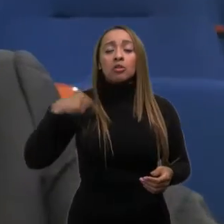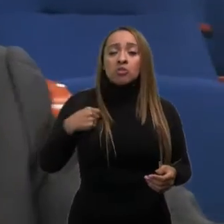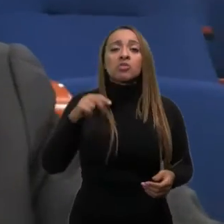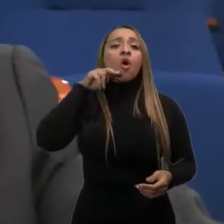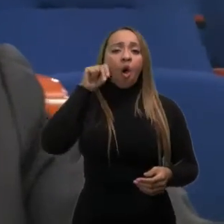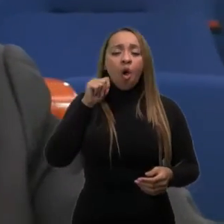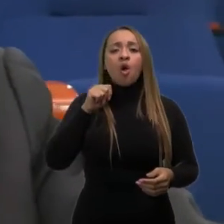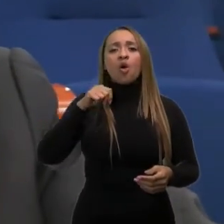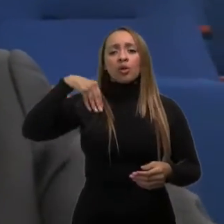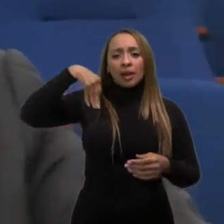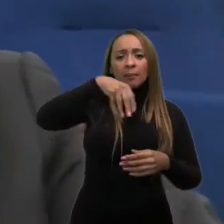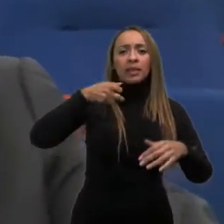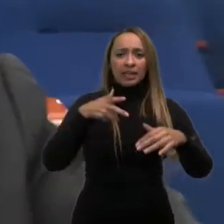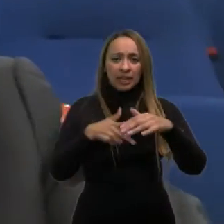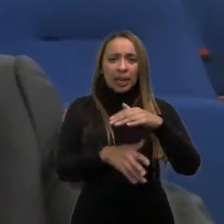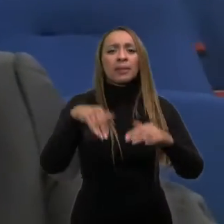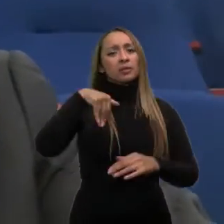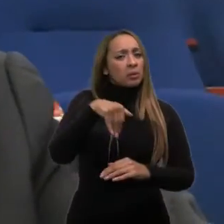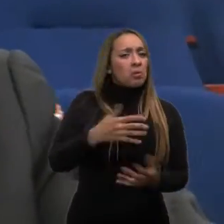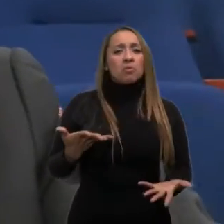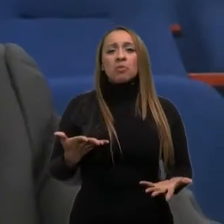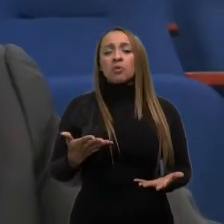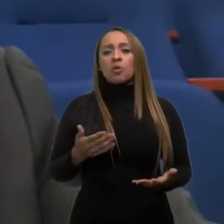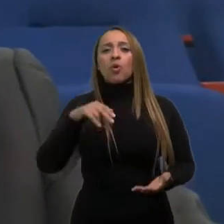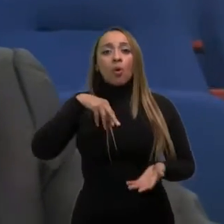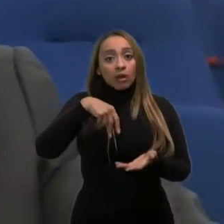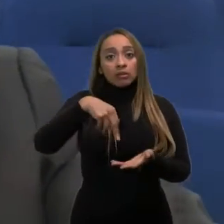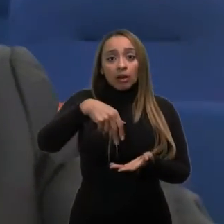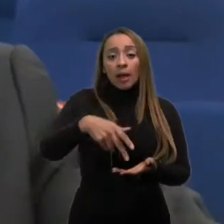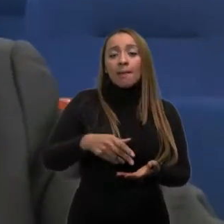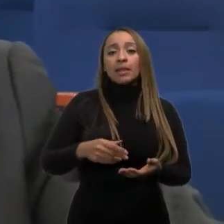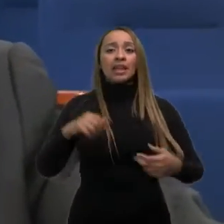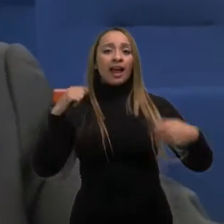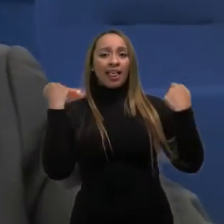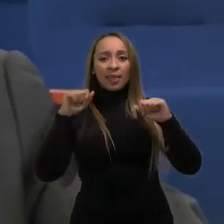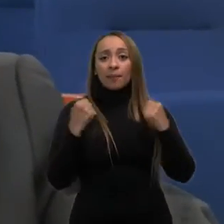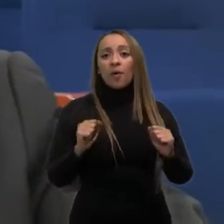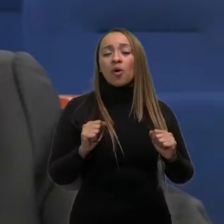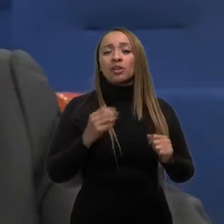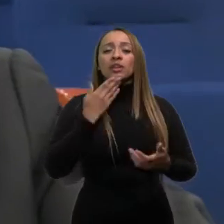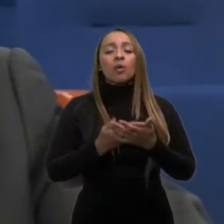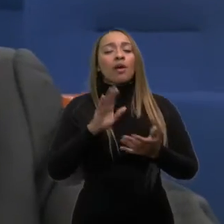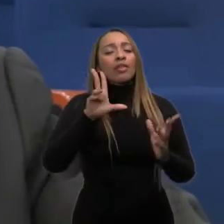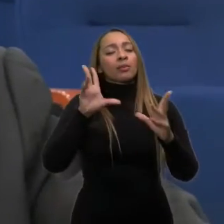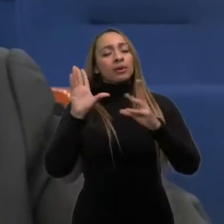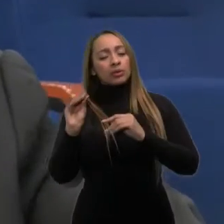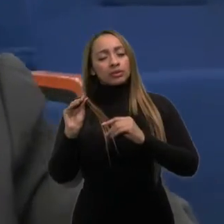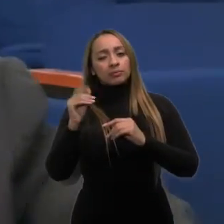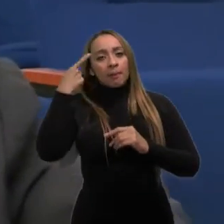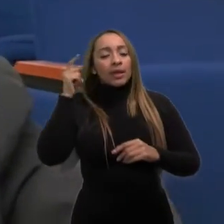Oras en la micro, horas en el metro, horas en un bus, horas cuando caminas, horas cuando haces deporte, horas cuando te acuestas.